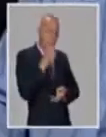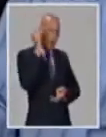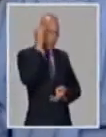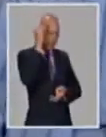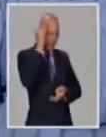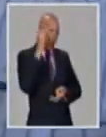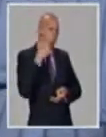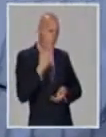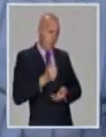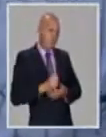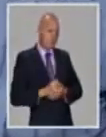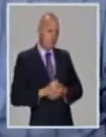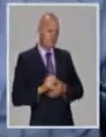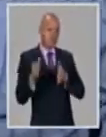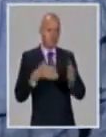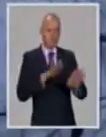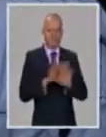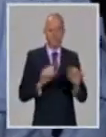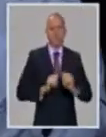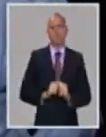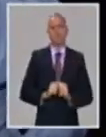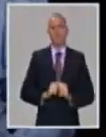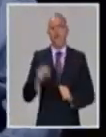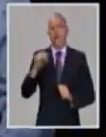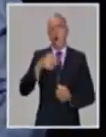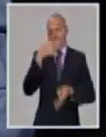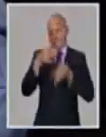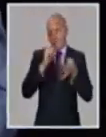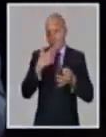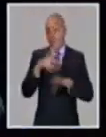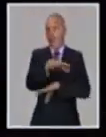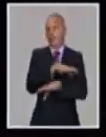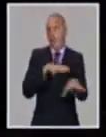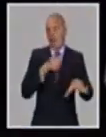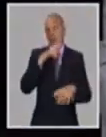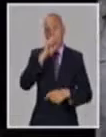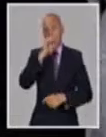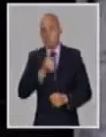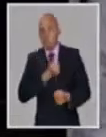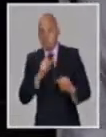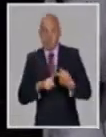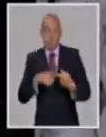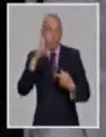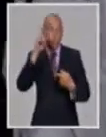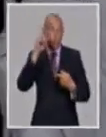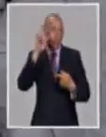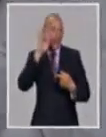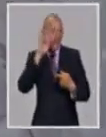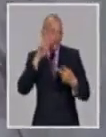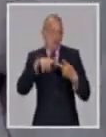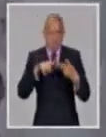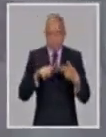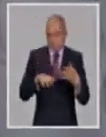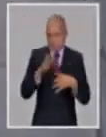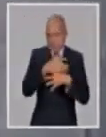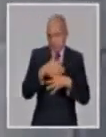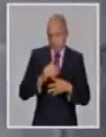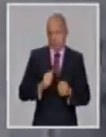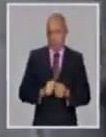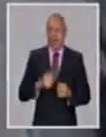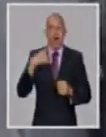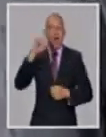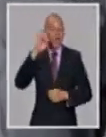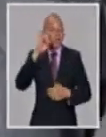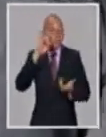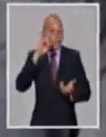en cuanto a los precios de la ganadería, primeramente la leche. La leche se le incrementa el precio ahora